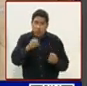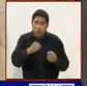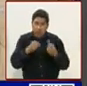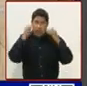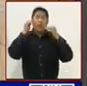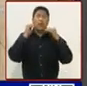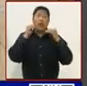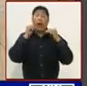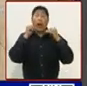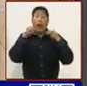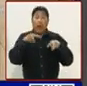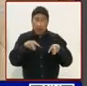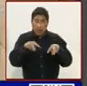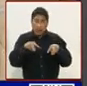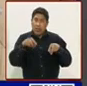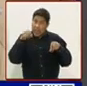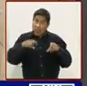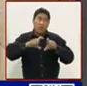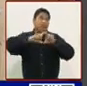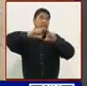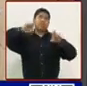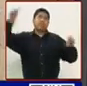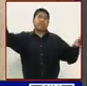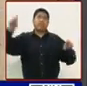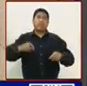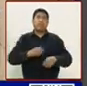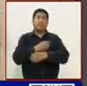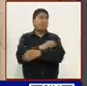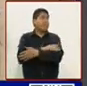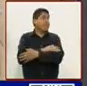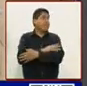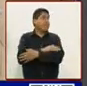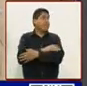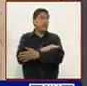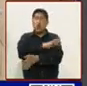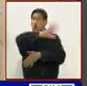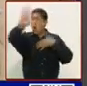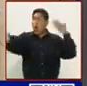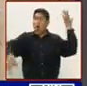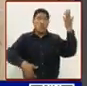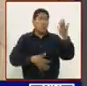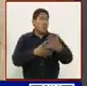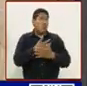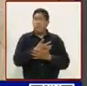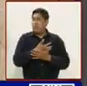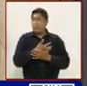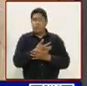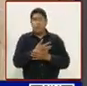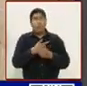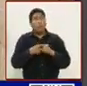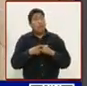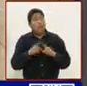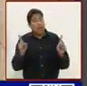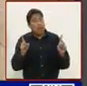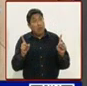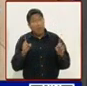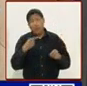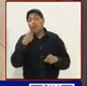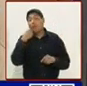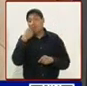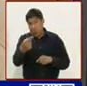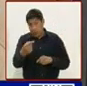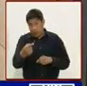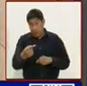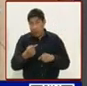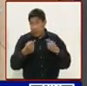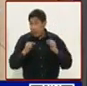norma se debería presentar el lugar de los hechos, se debería secuestrar todo lo que se ha encontrado. Lastimosamente, como le indico,